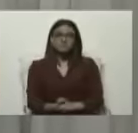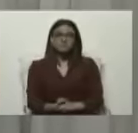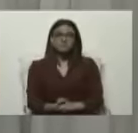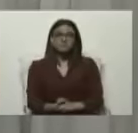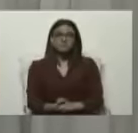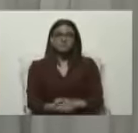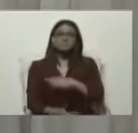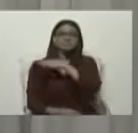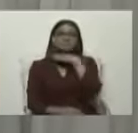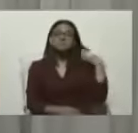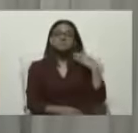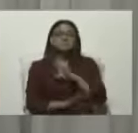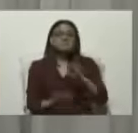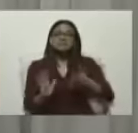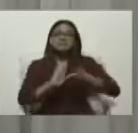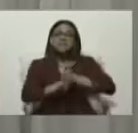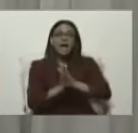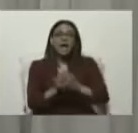Nuestras abuelas y nuestros abuelos.